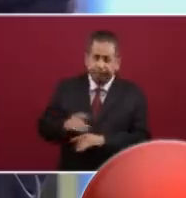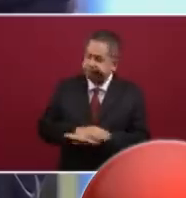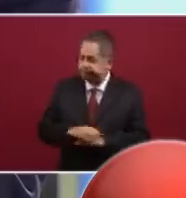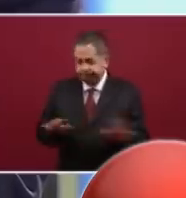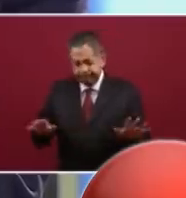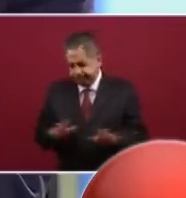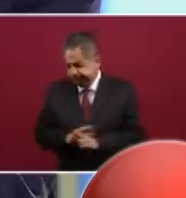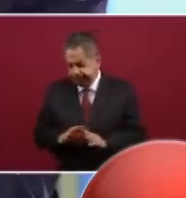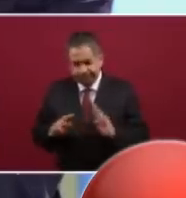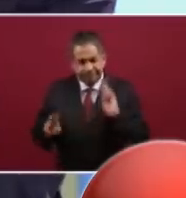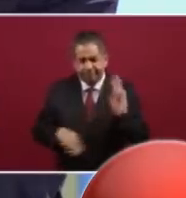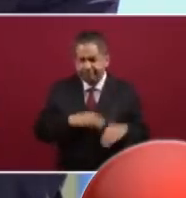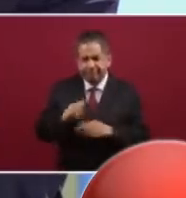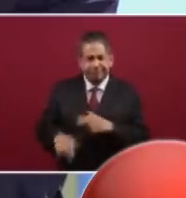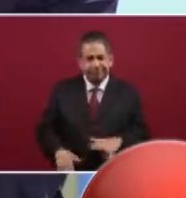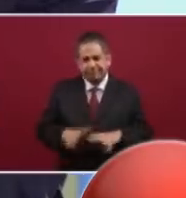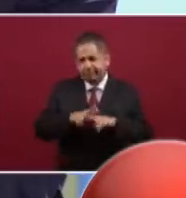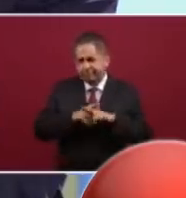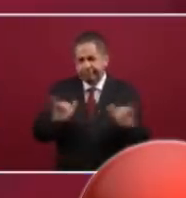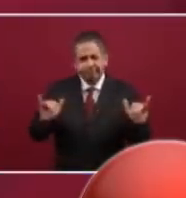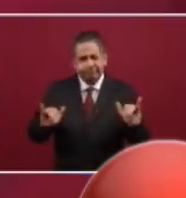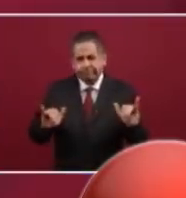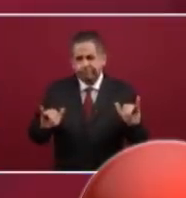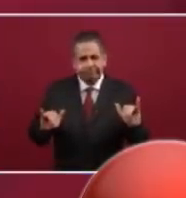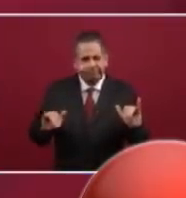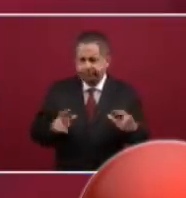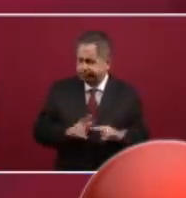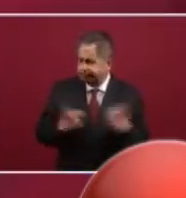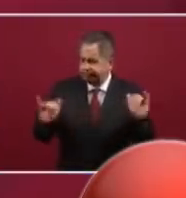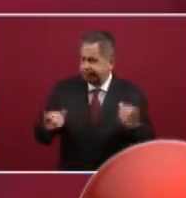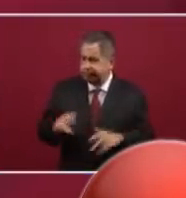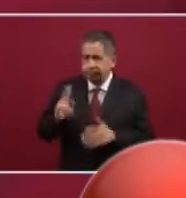parte del mundo.